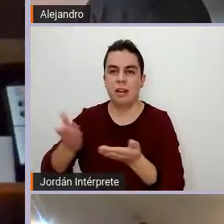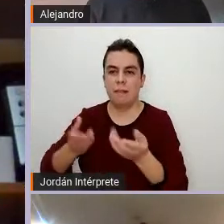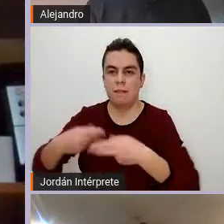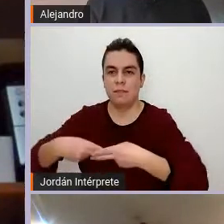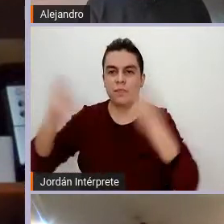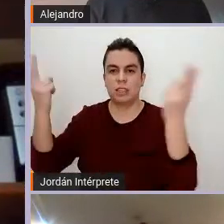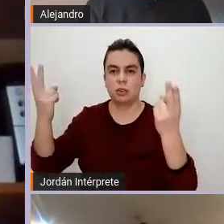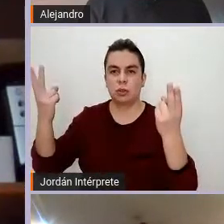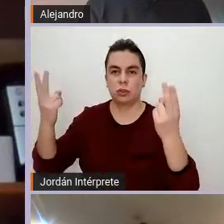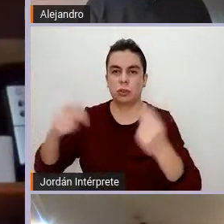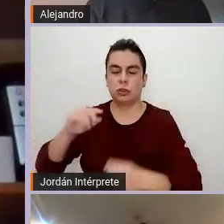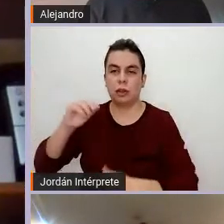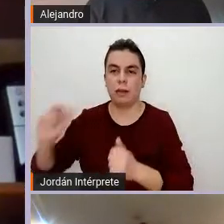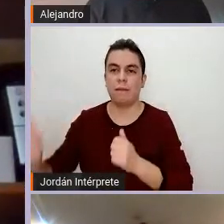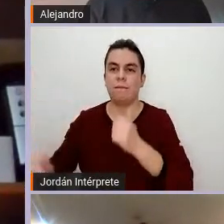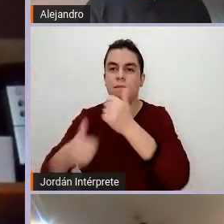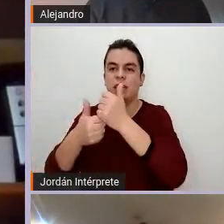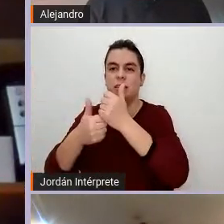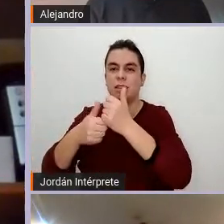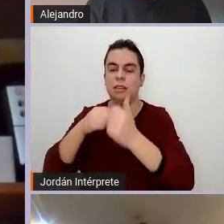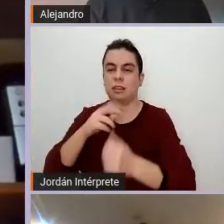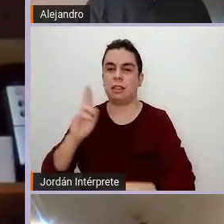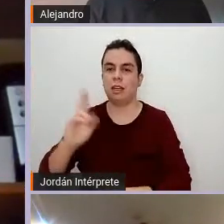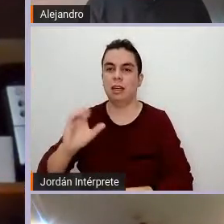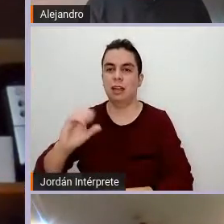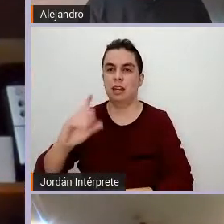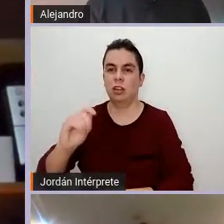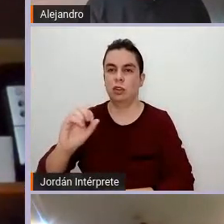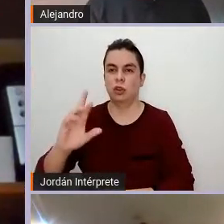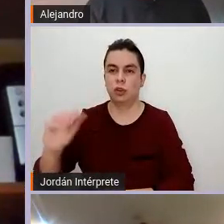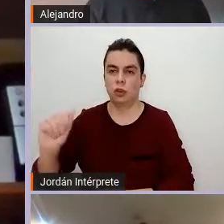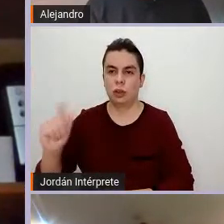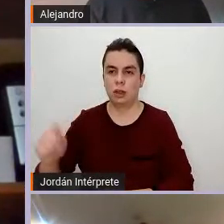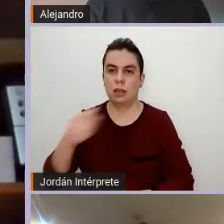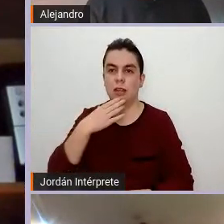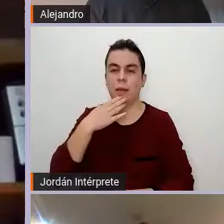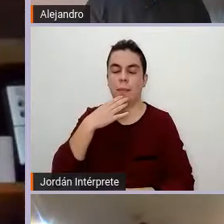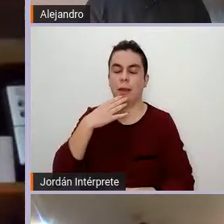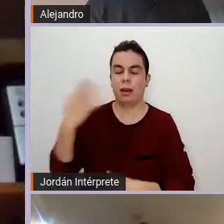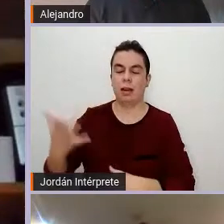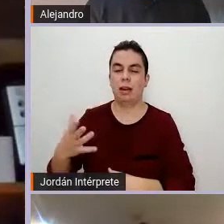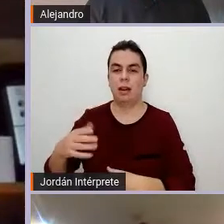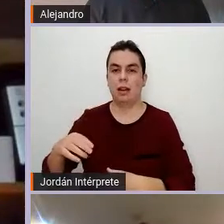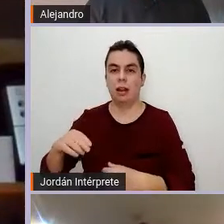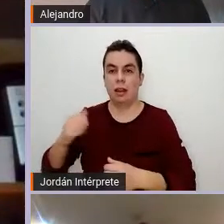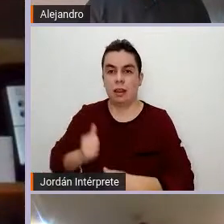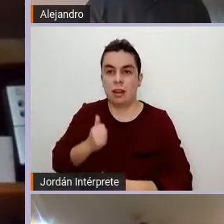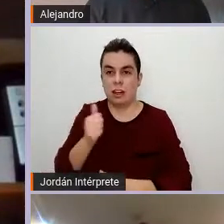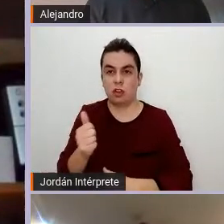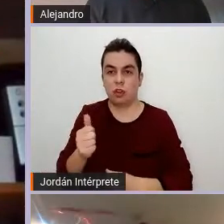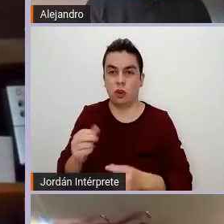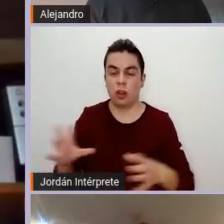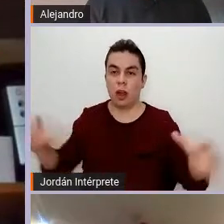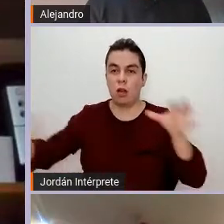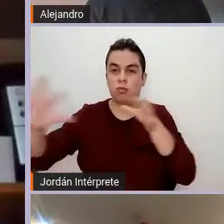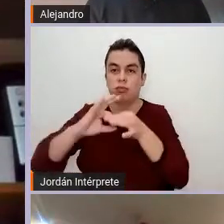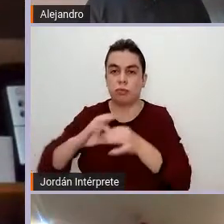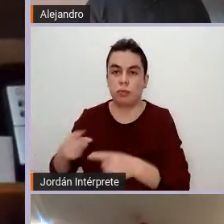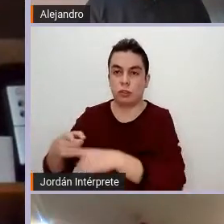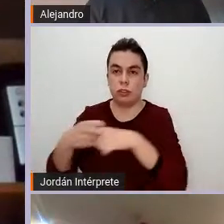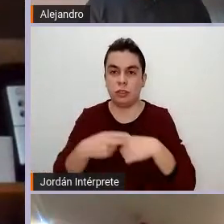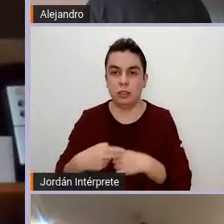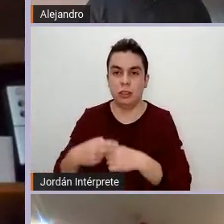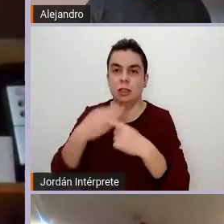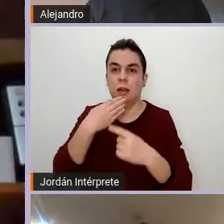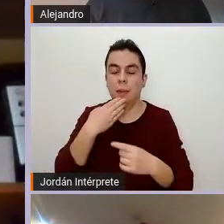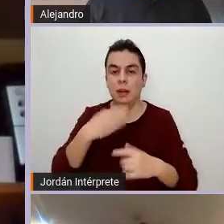vicerrectora, la doctora Claudia Muñoz Tovar, y el director de vinculación social, el doctor Rodrigo Herrera, y además a la Facultad de Humanidades